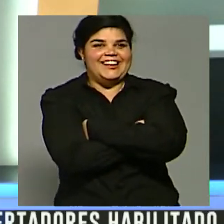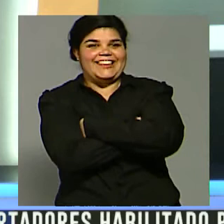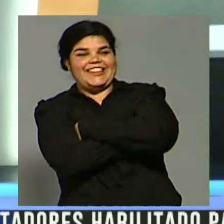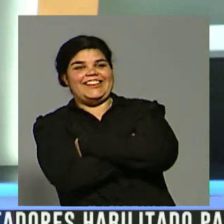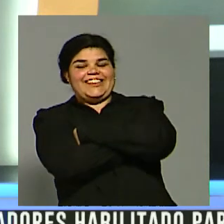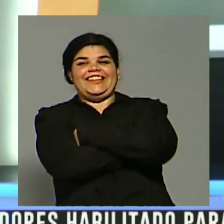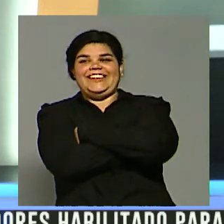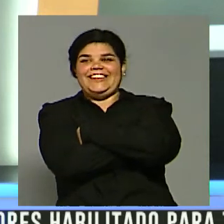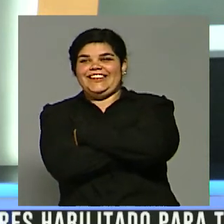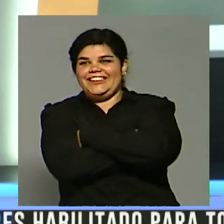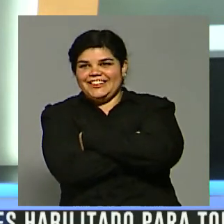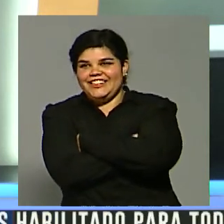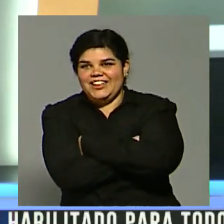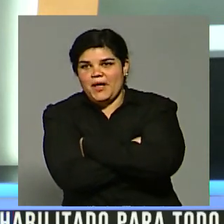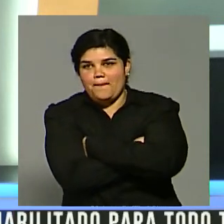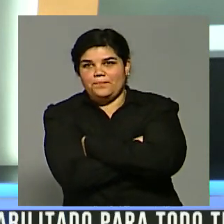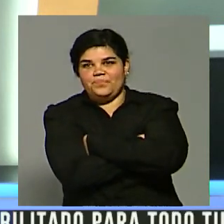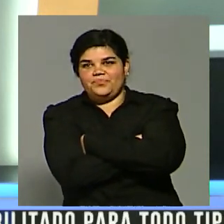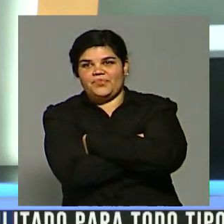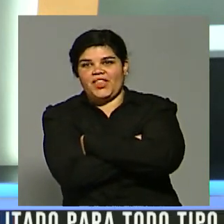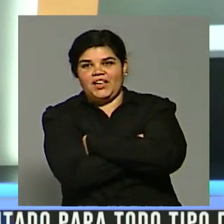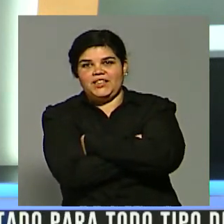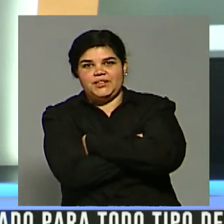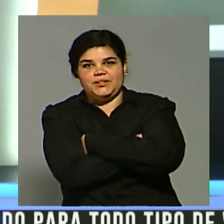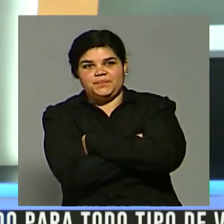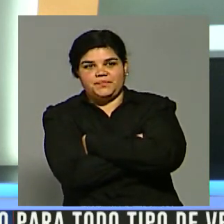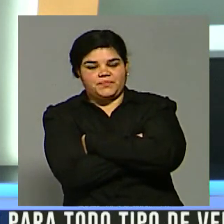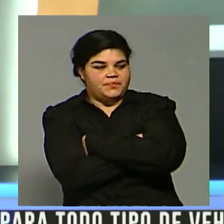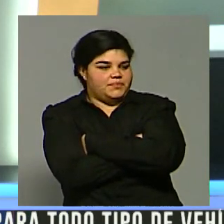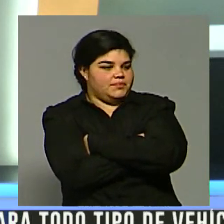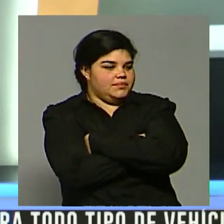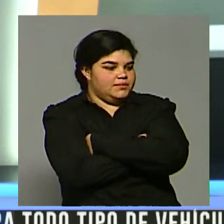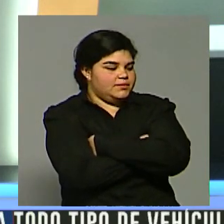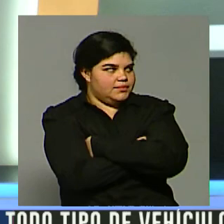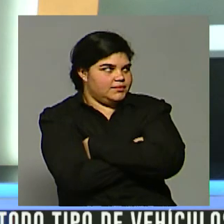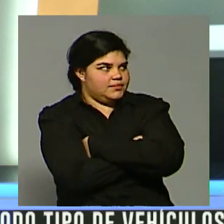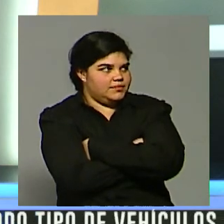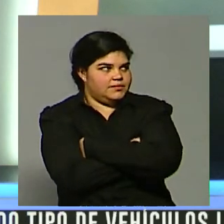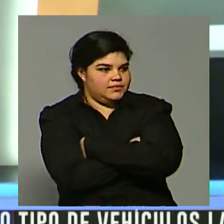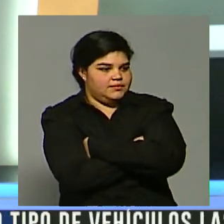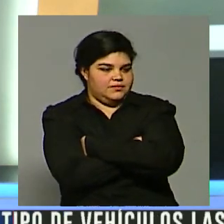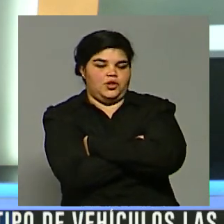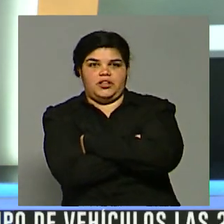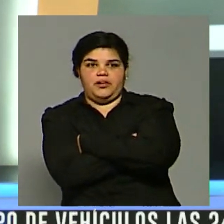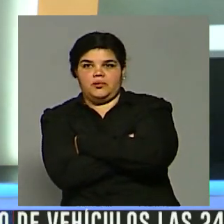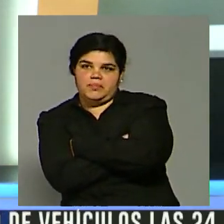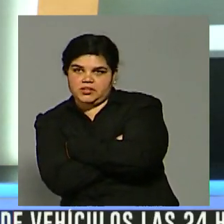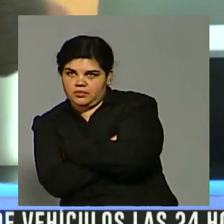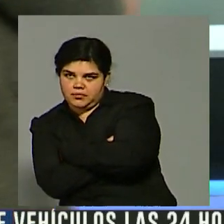Gastón. ¿Qué tal? Mucho gusto. Adelante. No sé si nos van a presentar o... Sí, yo los presento. Primero tengo